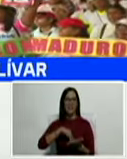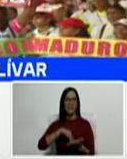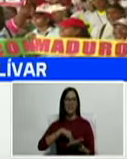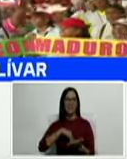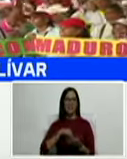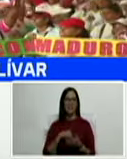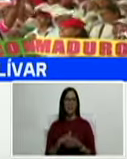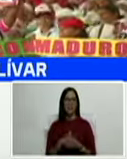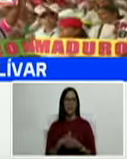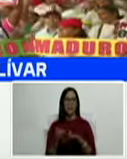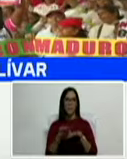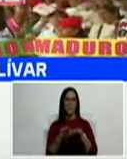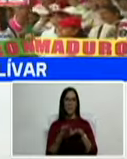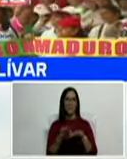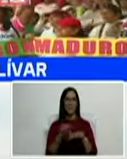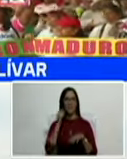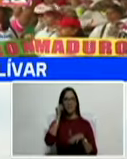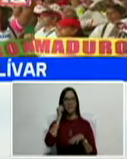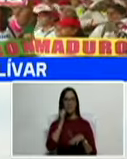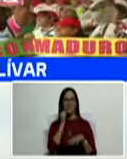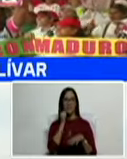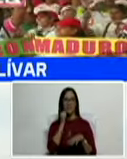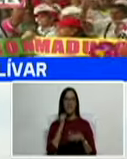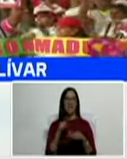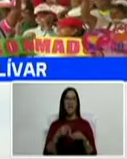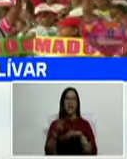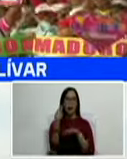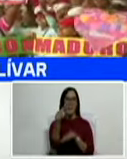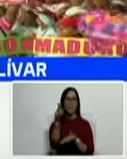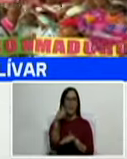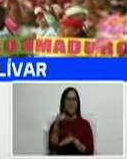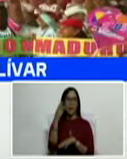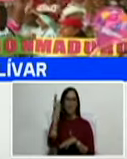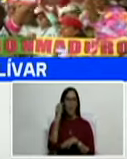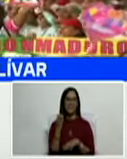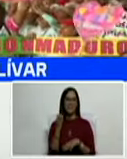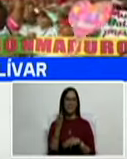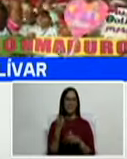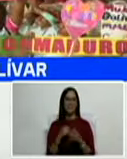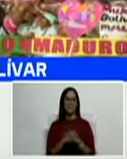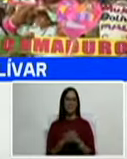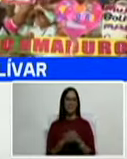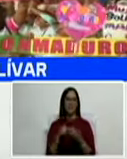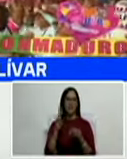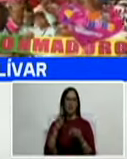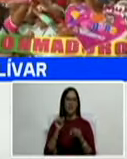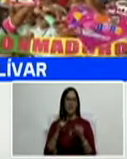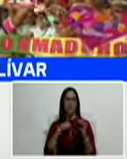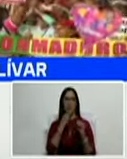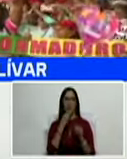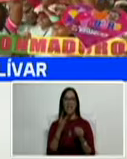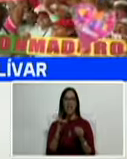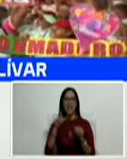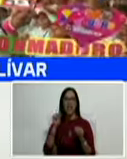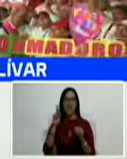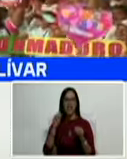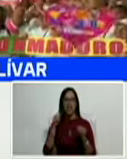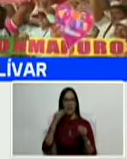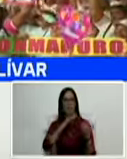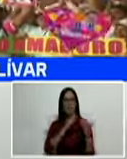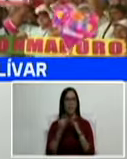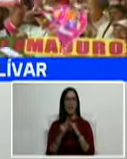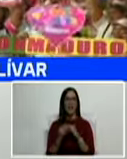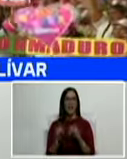del municipio Sucre, de la parroquia Petare, del urbanismo William Lara y de la comuna